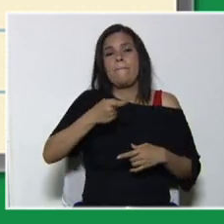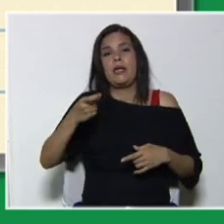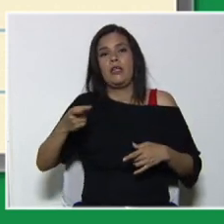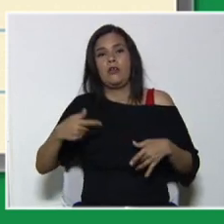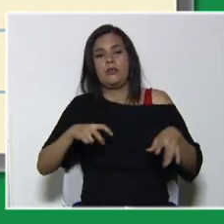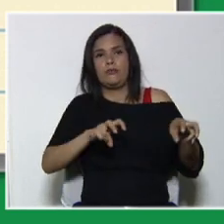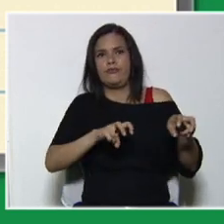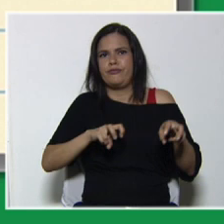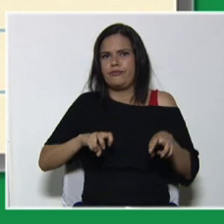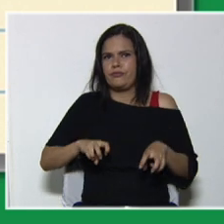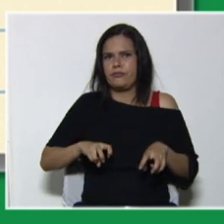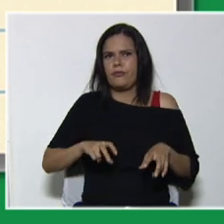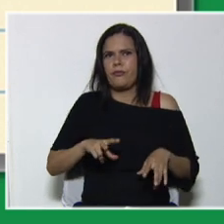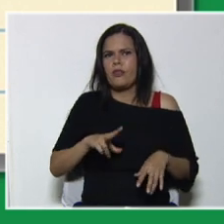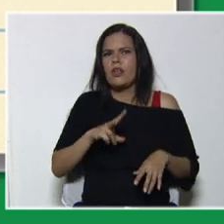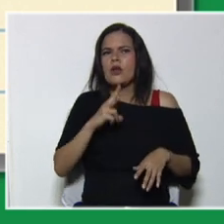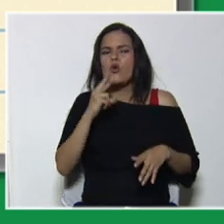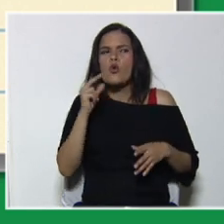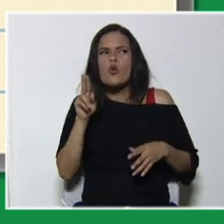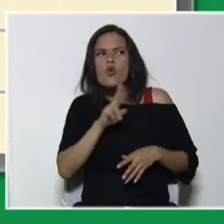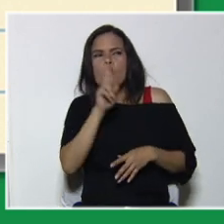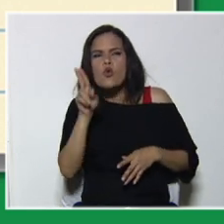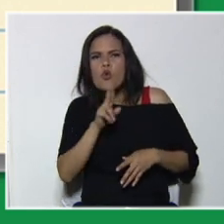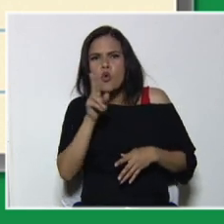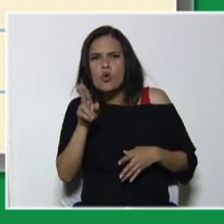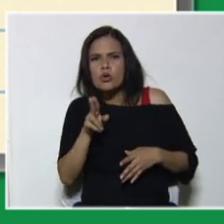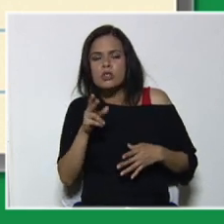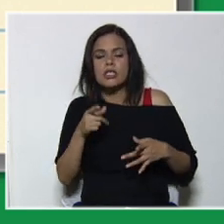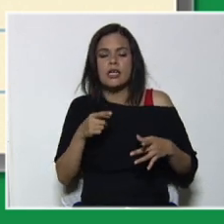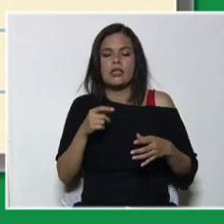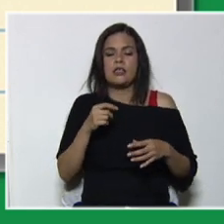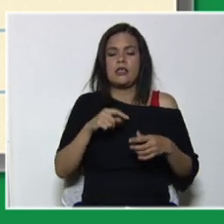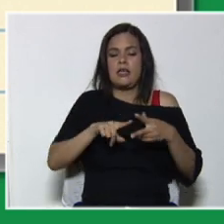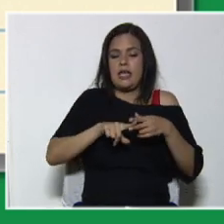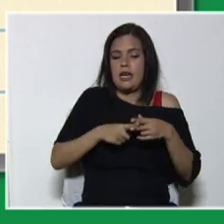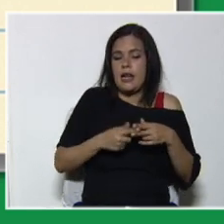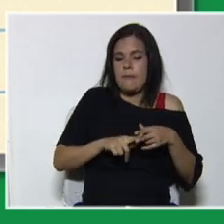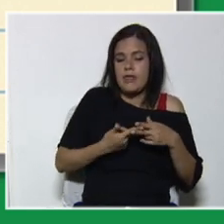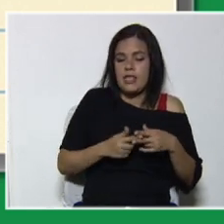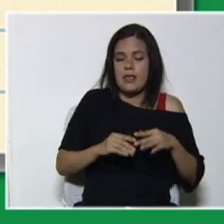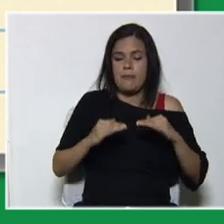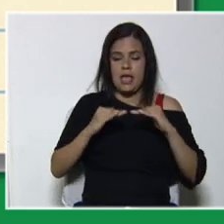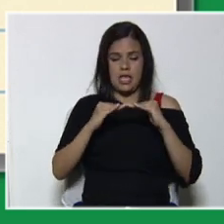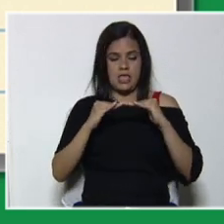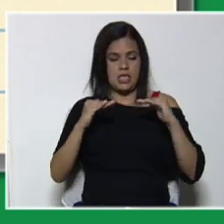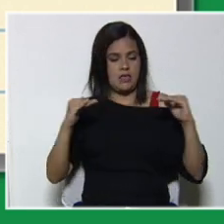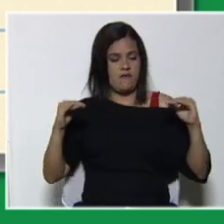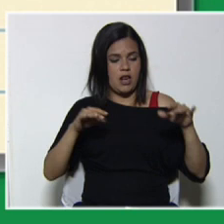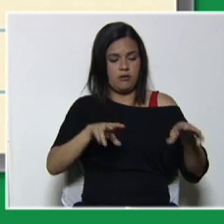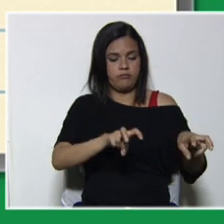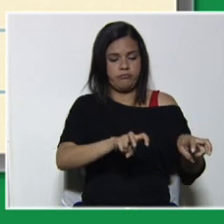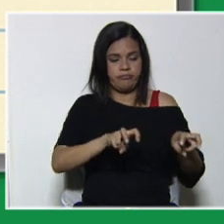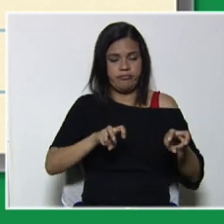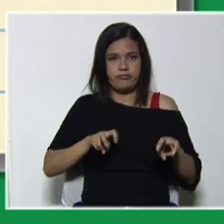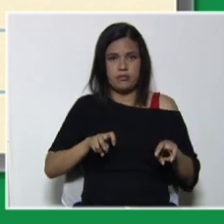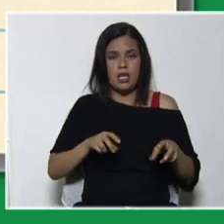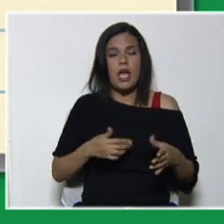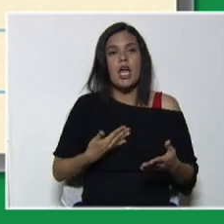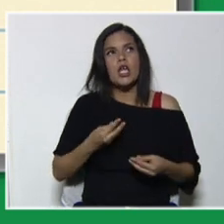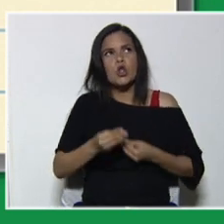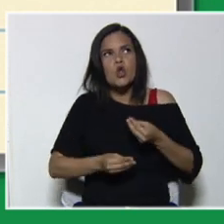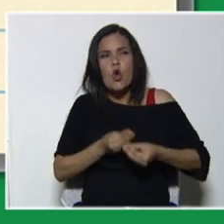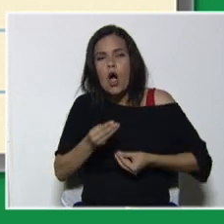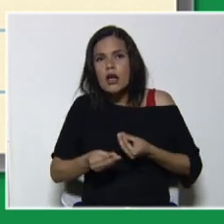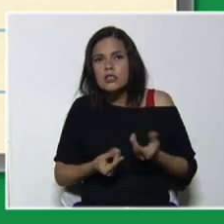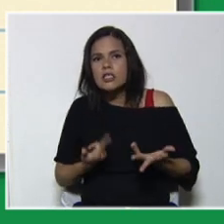están usando equipos para nivelar sus campos. Esto permite que el agua fluya de forma más pareja a través de